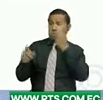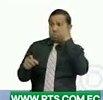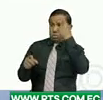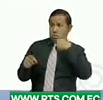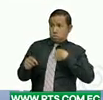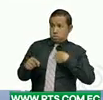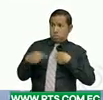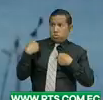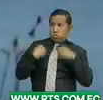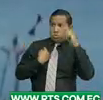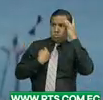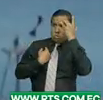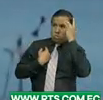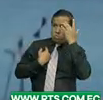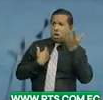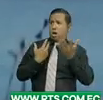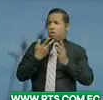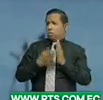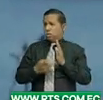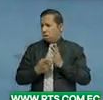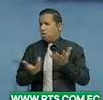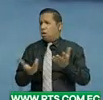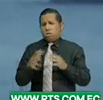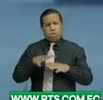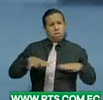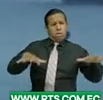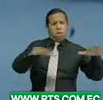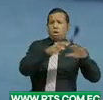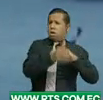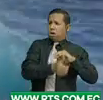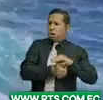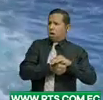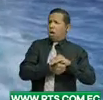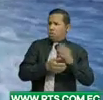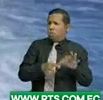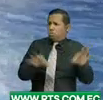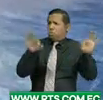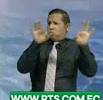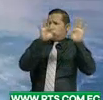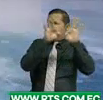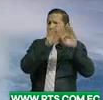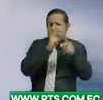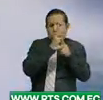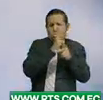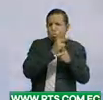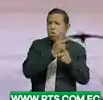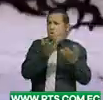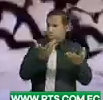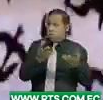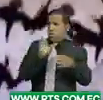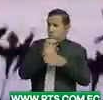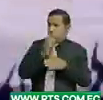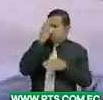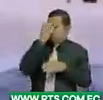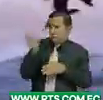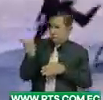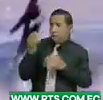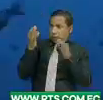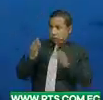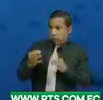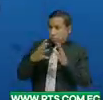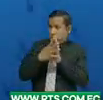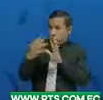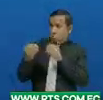las preocupaciones ecuatorianas y ha reconocido a las Islas Galápagos como una importante reserva natural en el Ecuador y como patrimonio